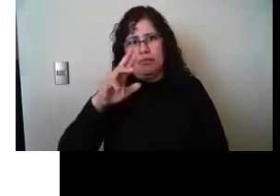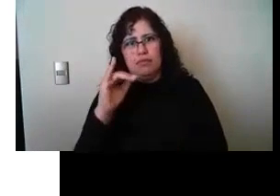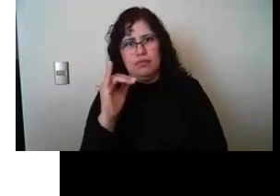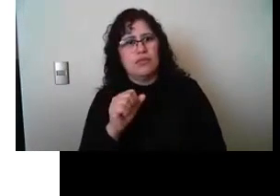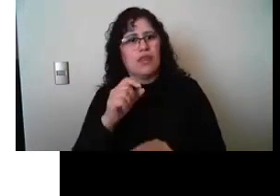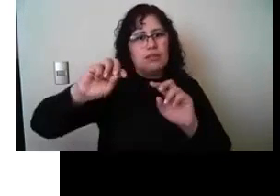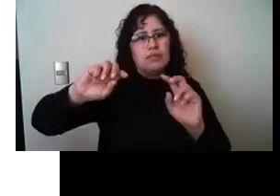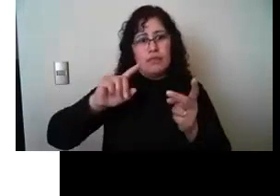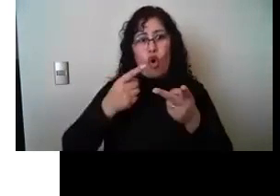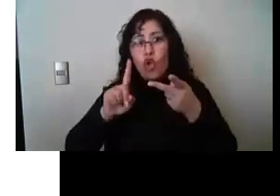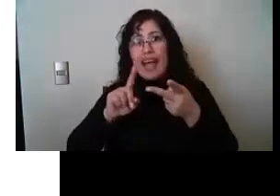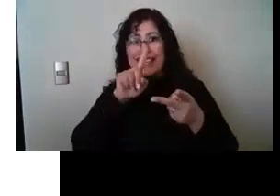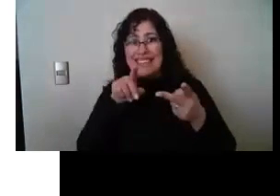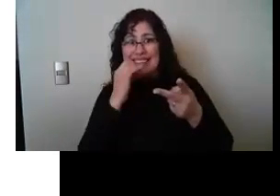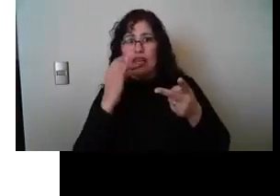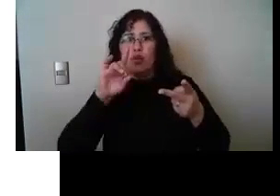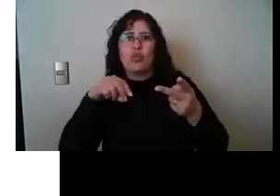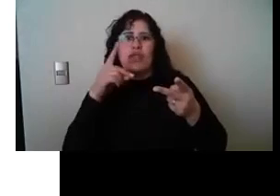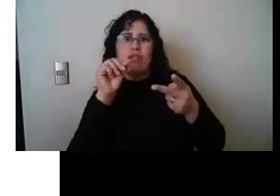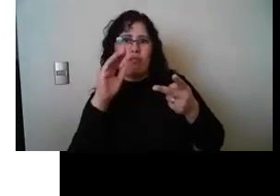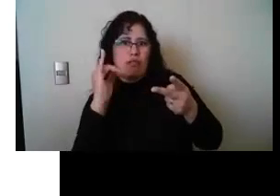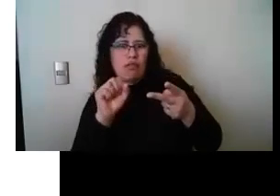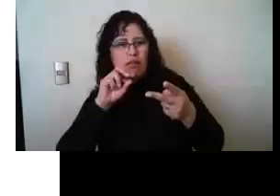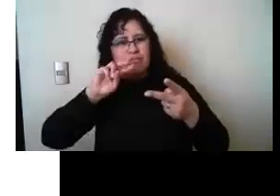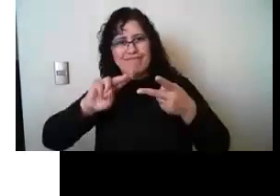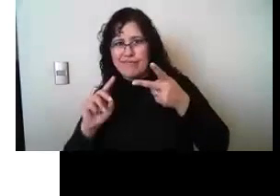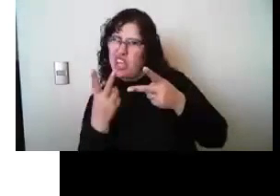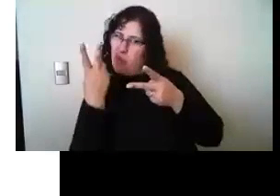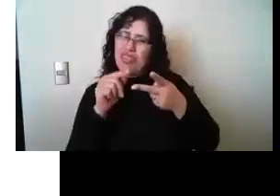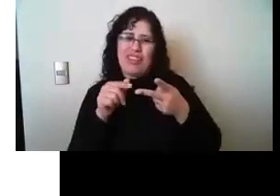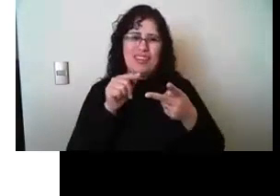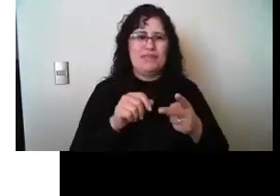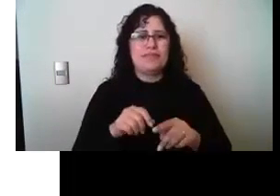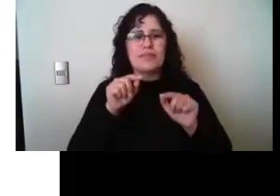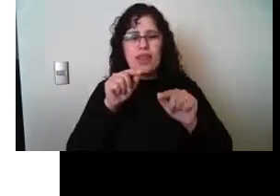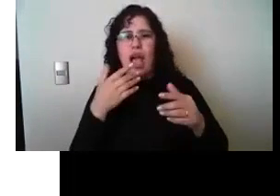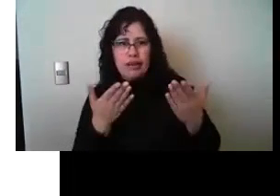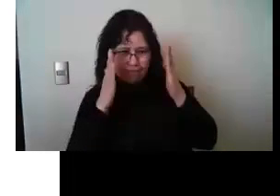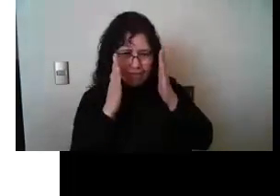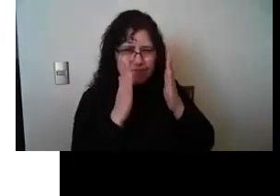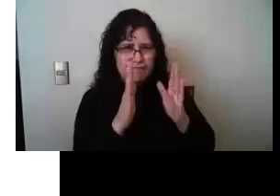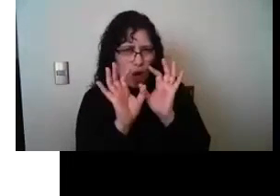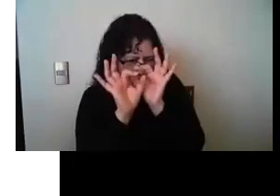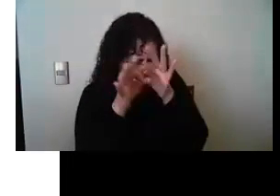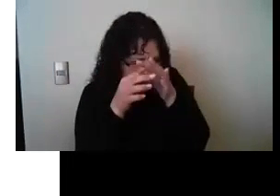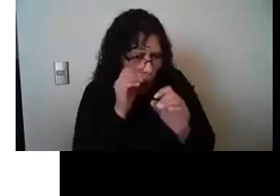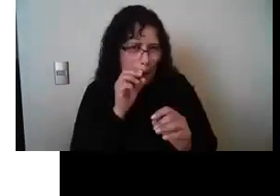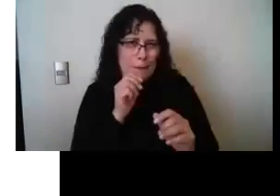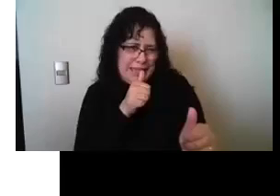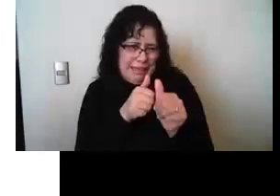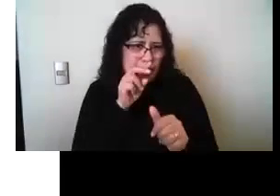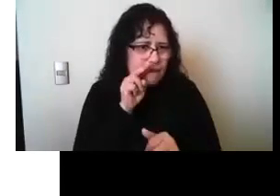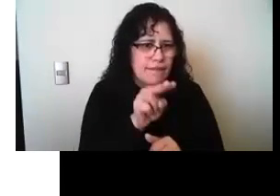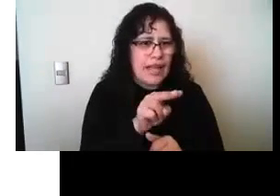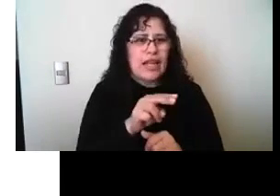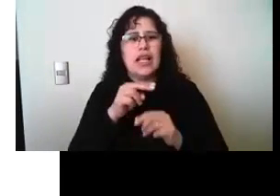¿cierto? Y nos vamos a detener en esta, que es la lateral, un poco más adelante. Bueno, y en